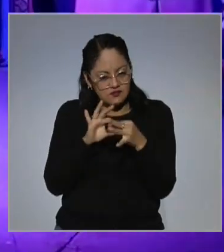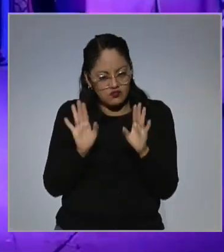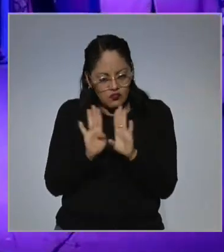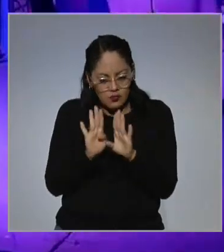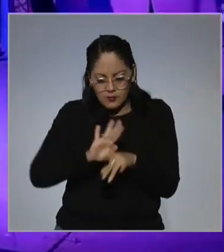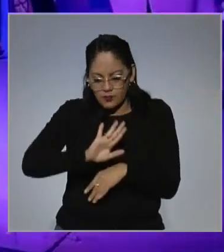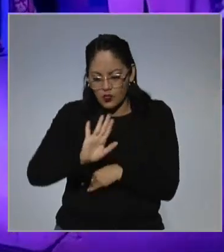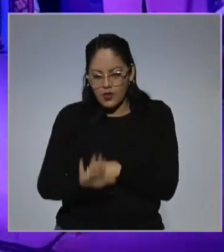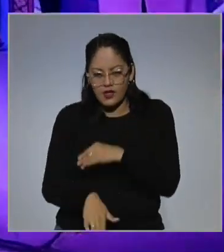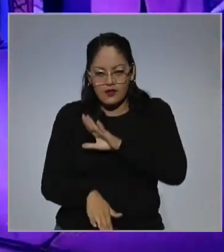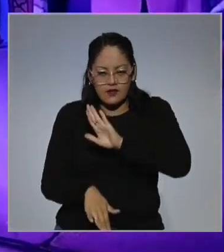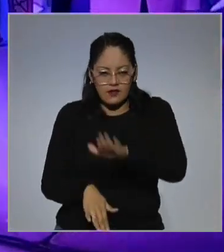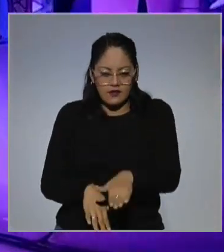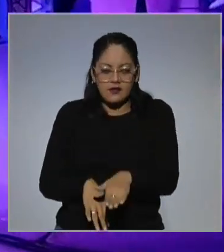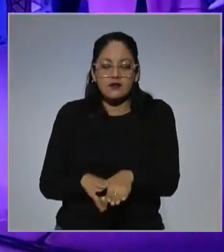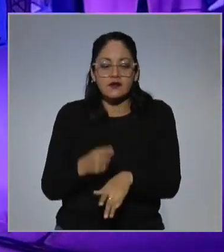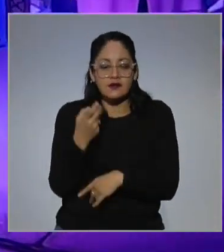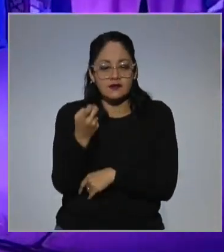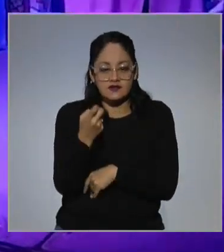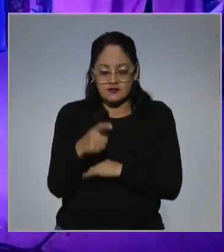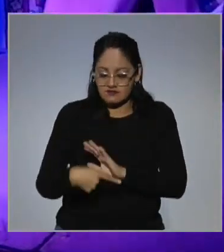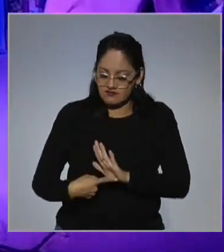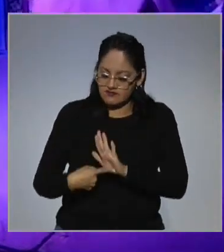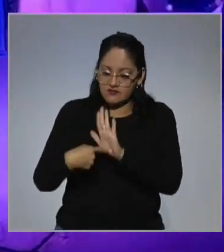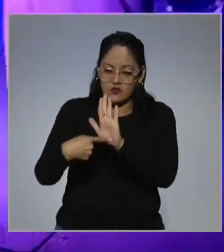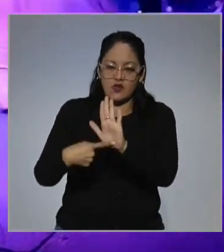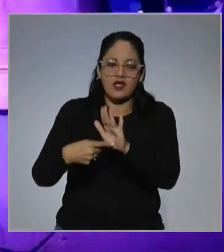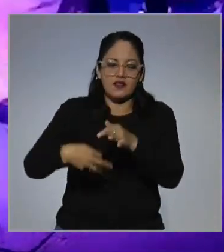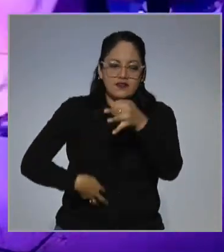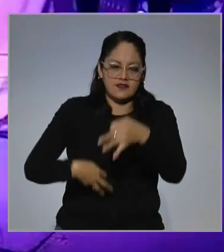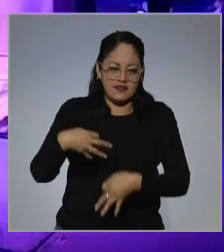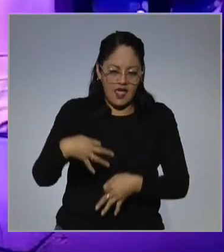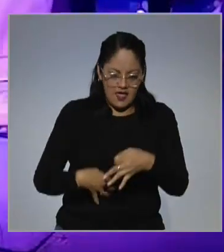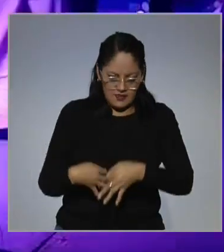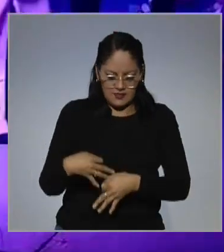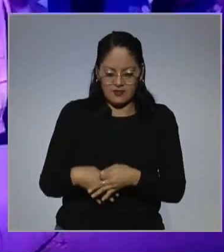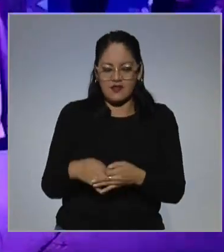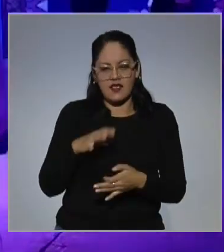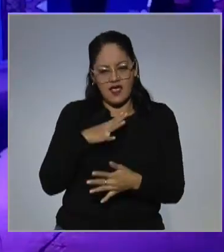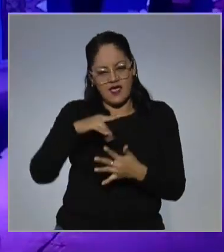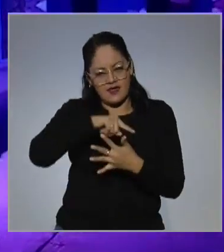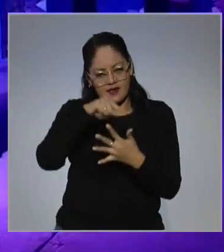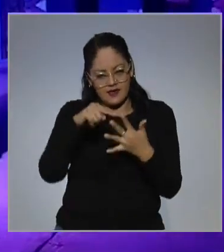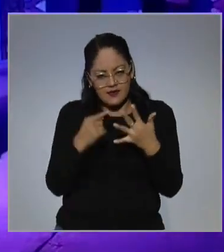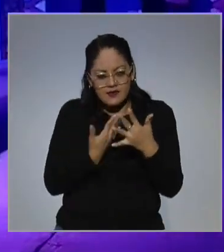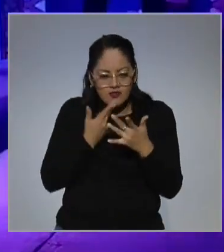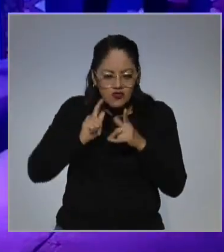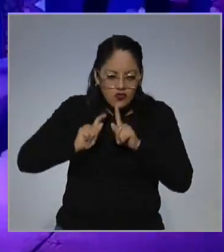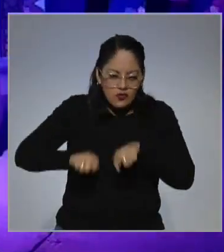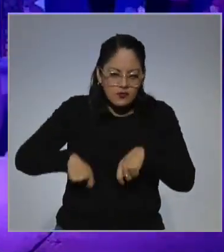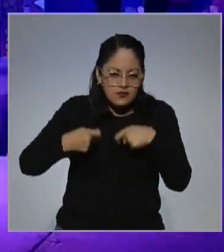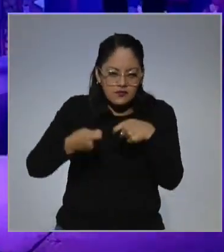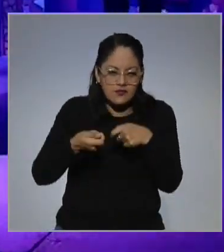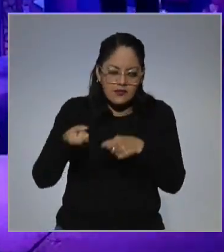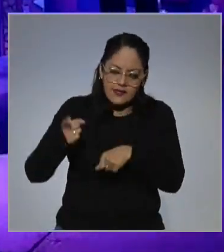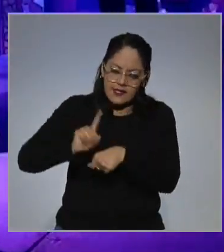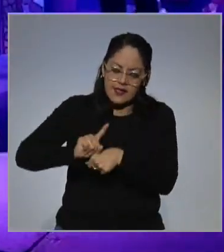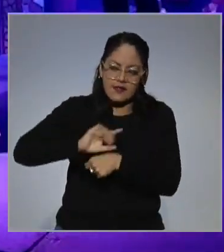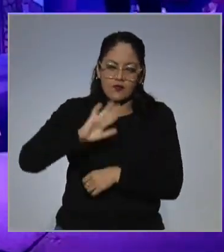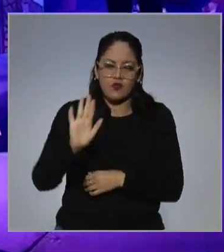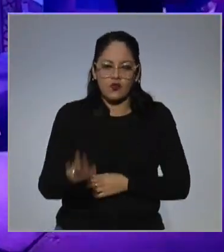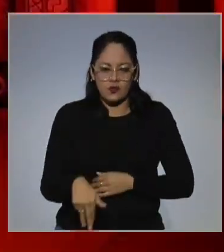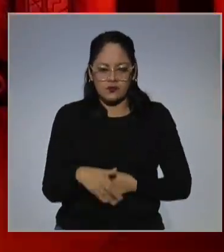los muertos. Es una representación contemporánea con elementos tradicionales de Día de